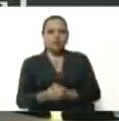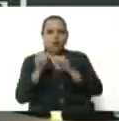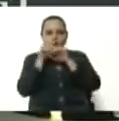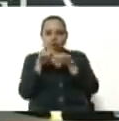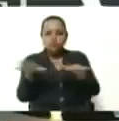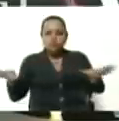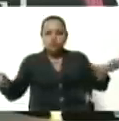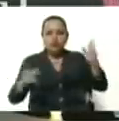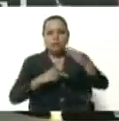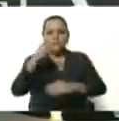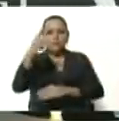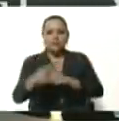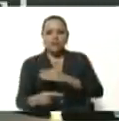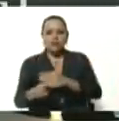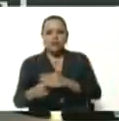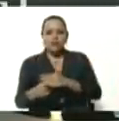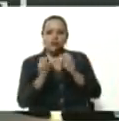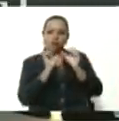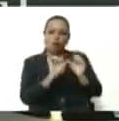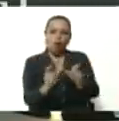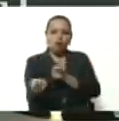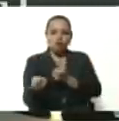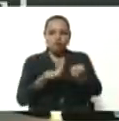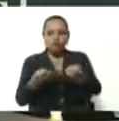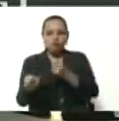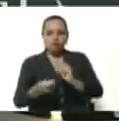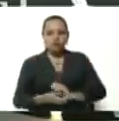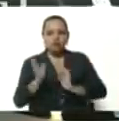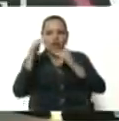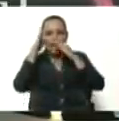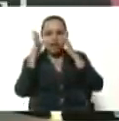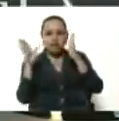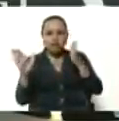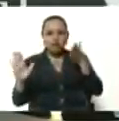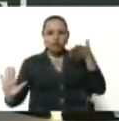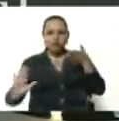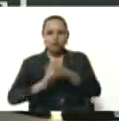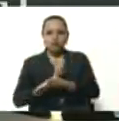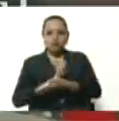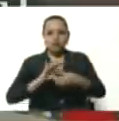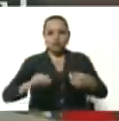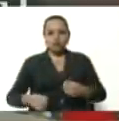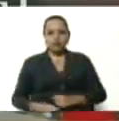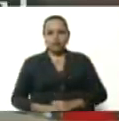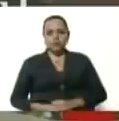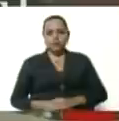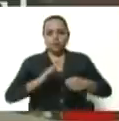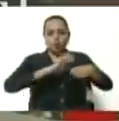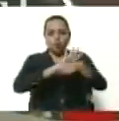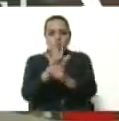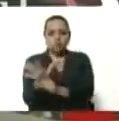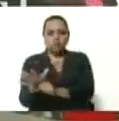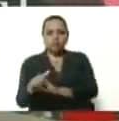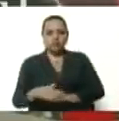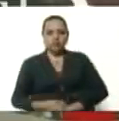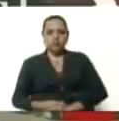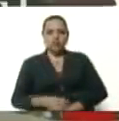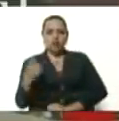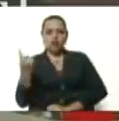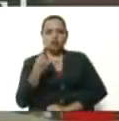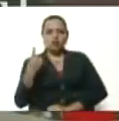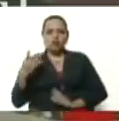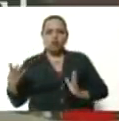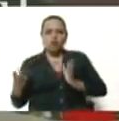desplegar los planes de detención y de atención de los casos del coronavirus, y solo el